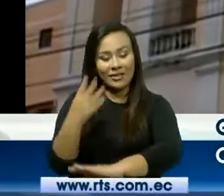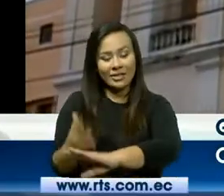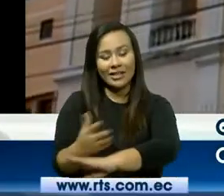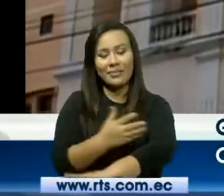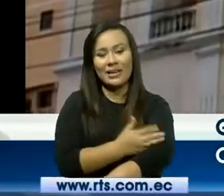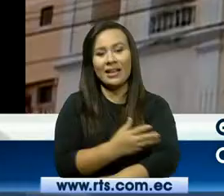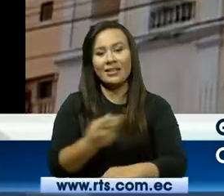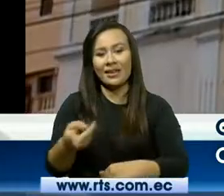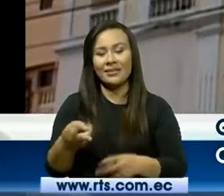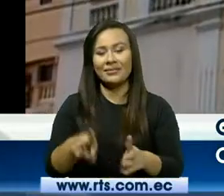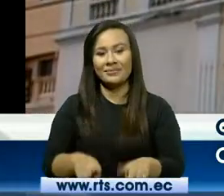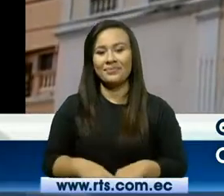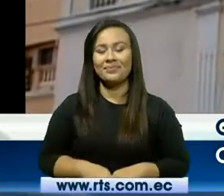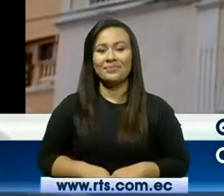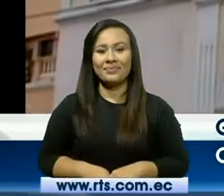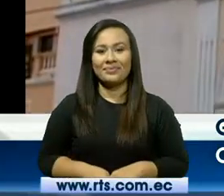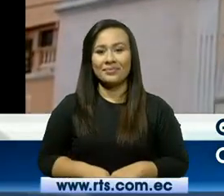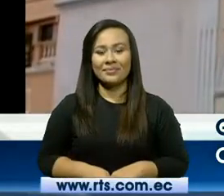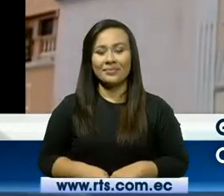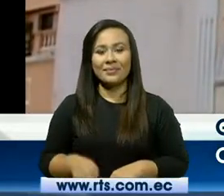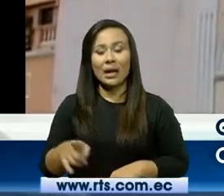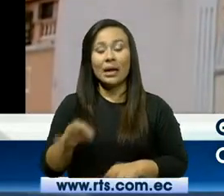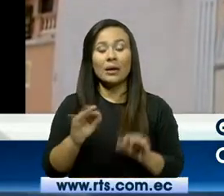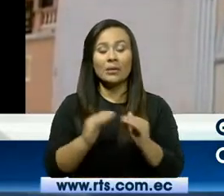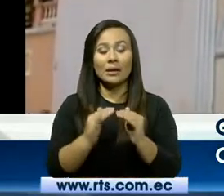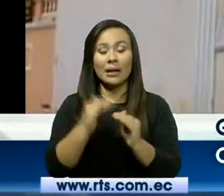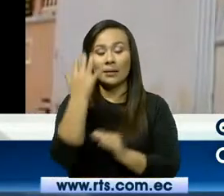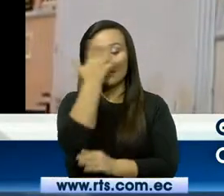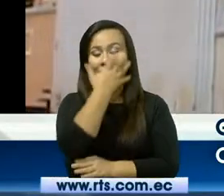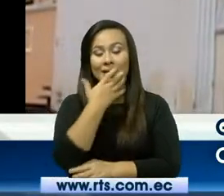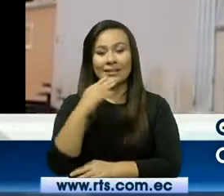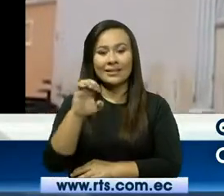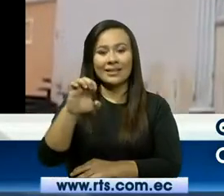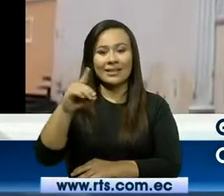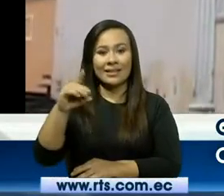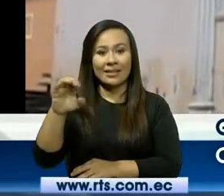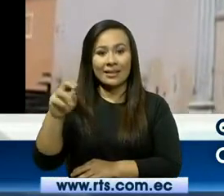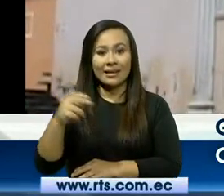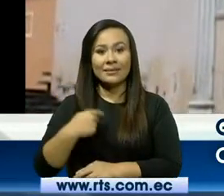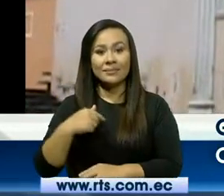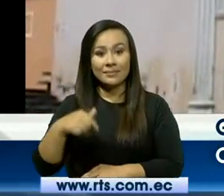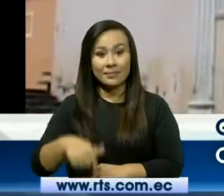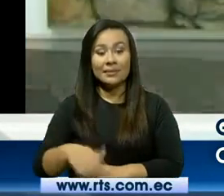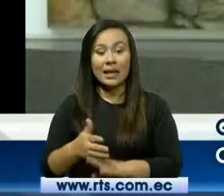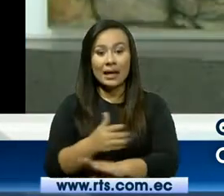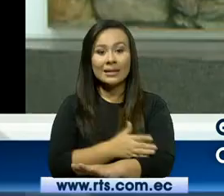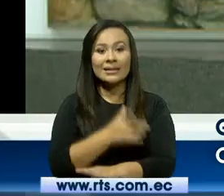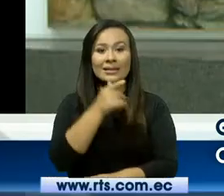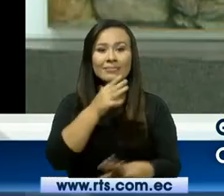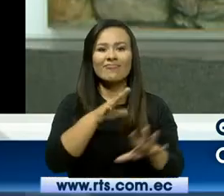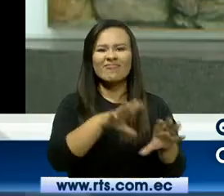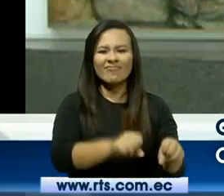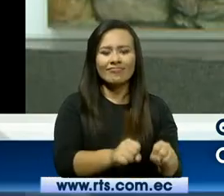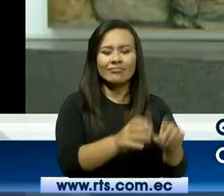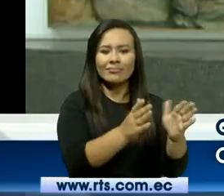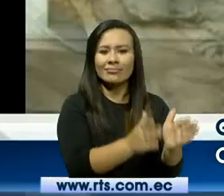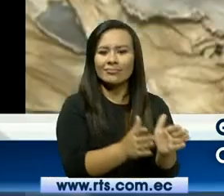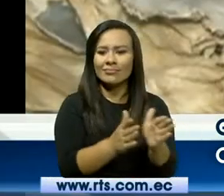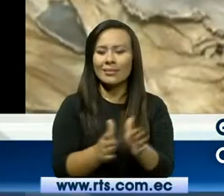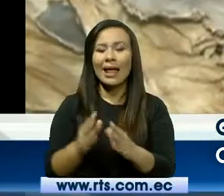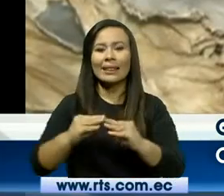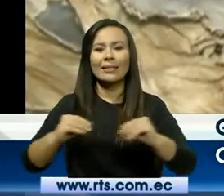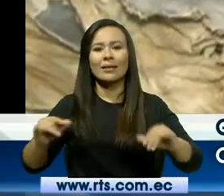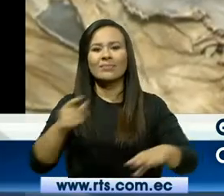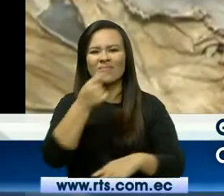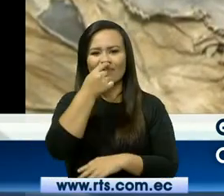el Paraíso también, sí. Aquí se estuvo radicadas varias parcialidades de la cultura